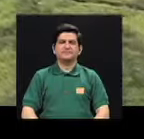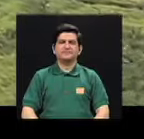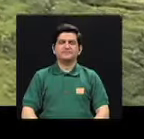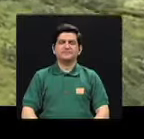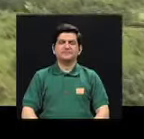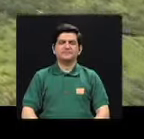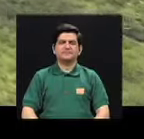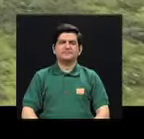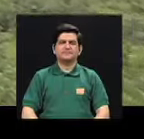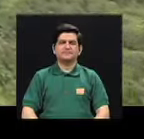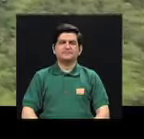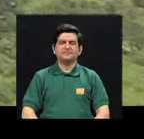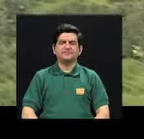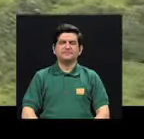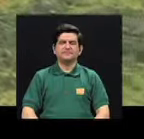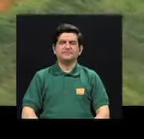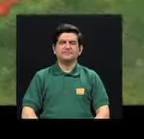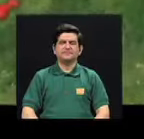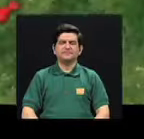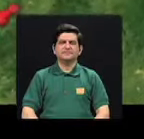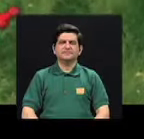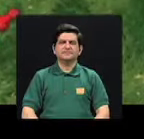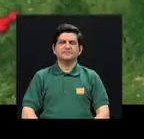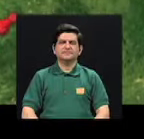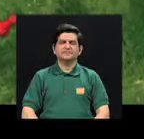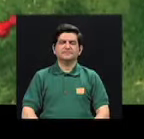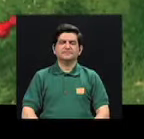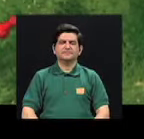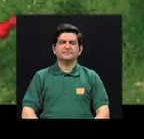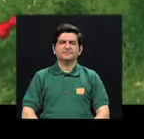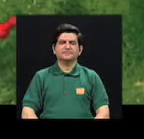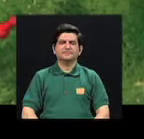gente que lucha, gente que vive de